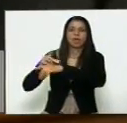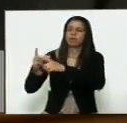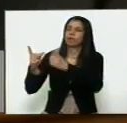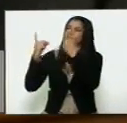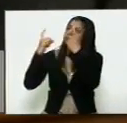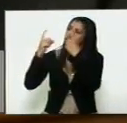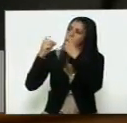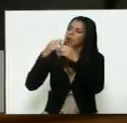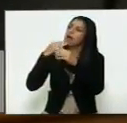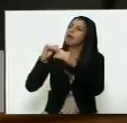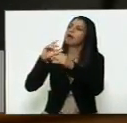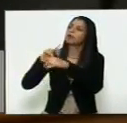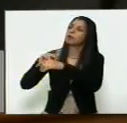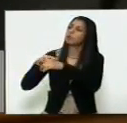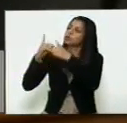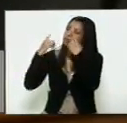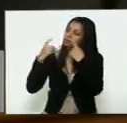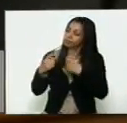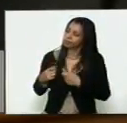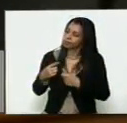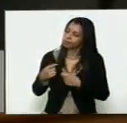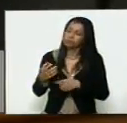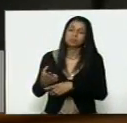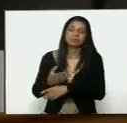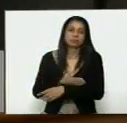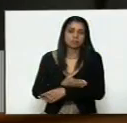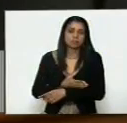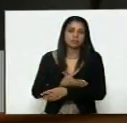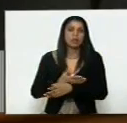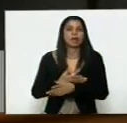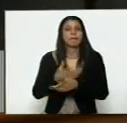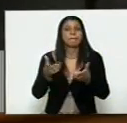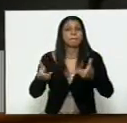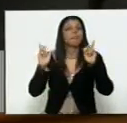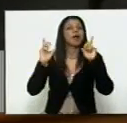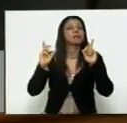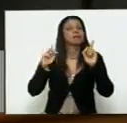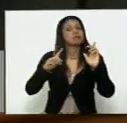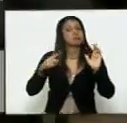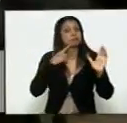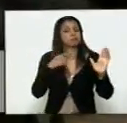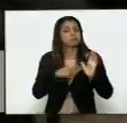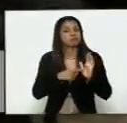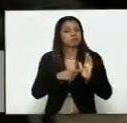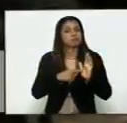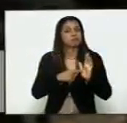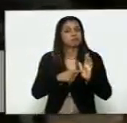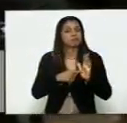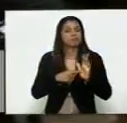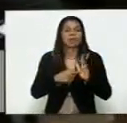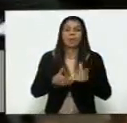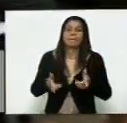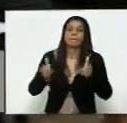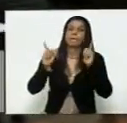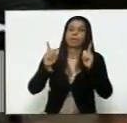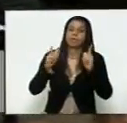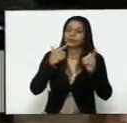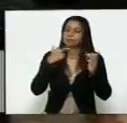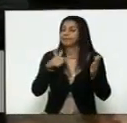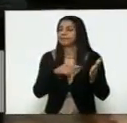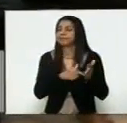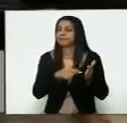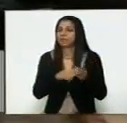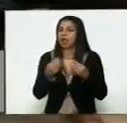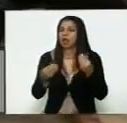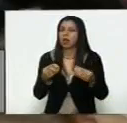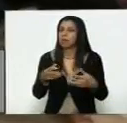prenatal. Para disfrutar de los permisos o licencias previstos en este